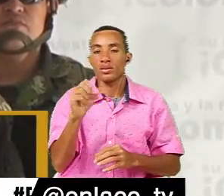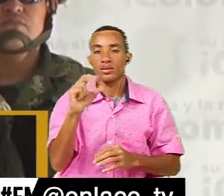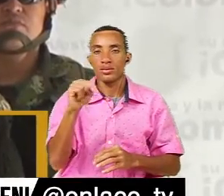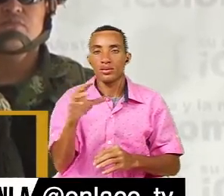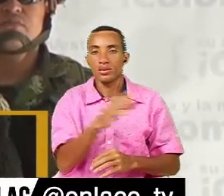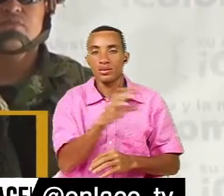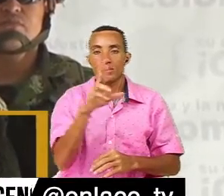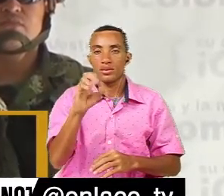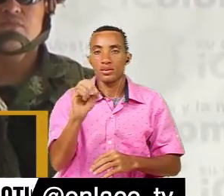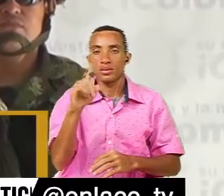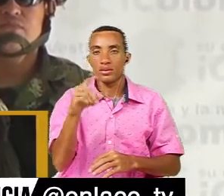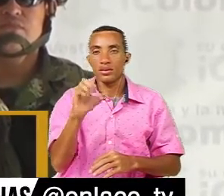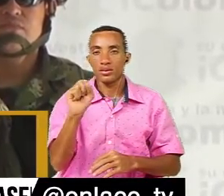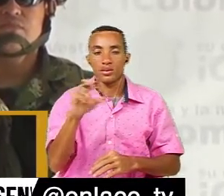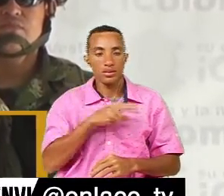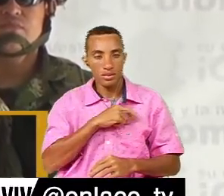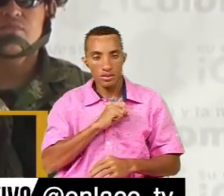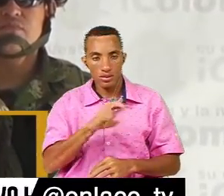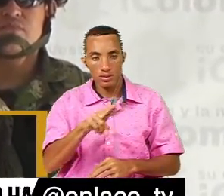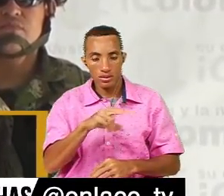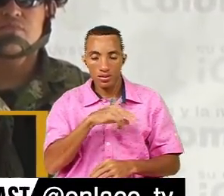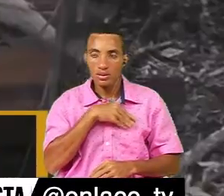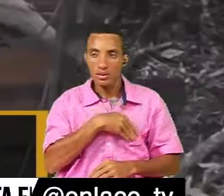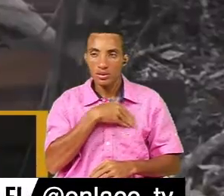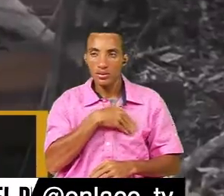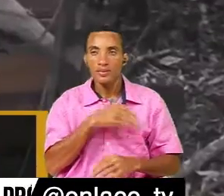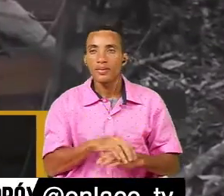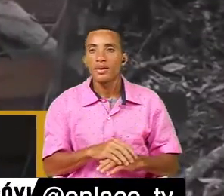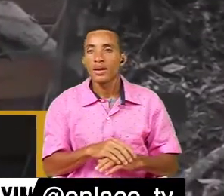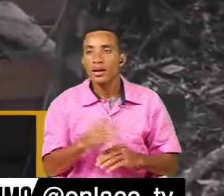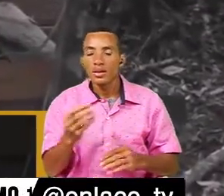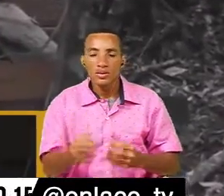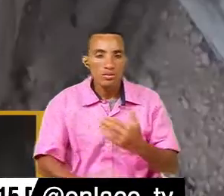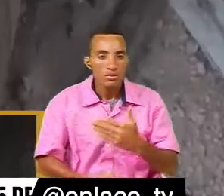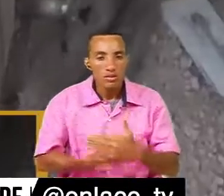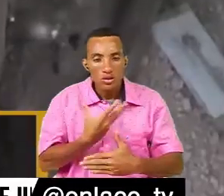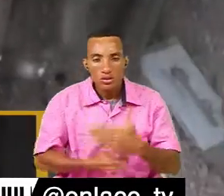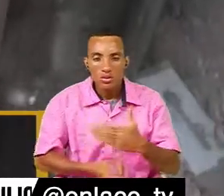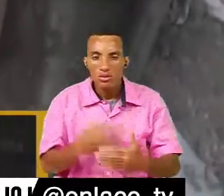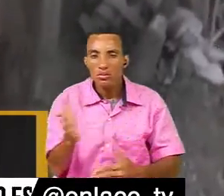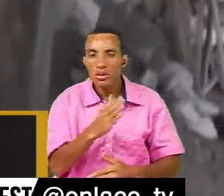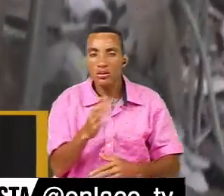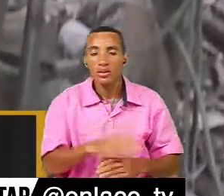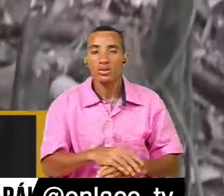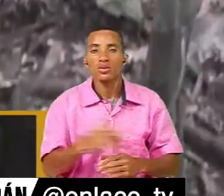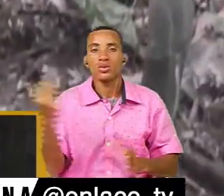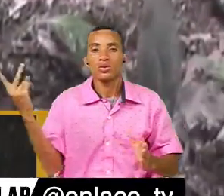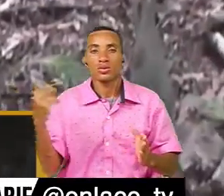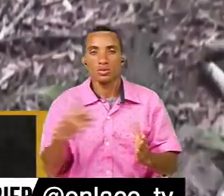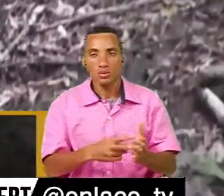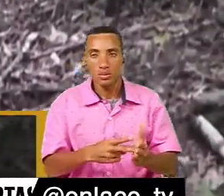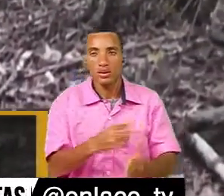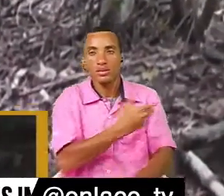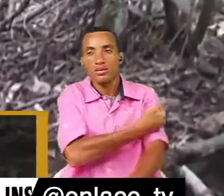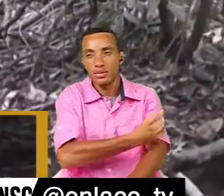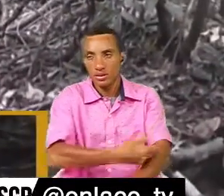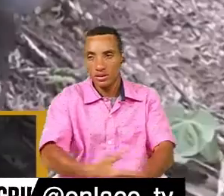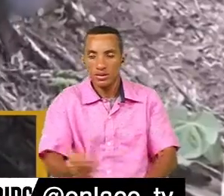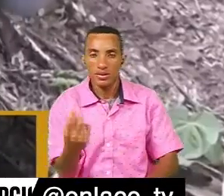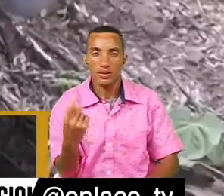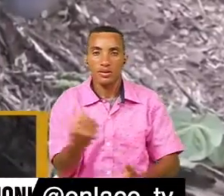Bolívar, cada uno con capacidad de producción aproximada de los 2 mil millones de pesos. En uno de los